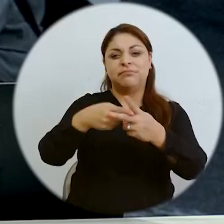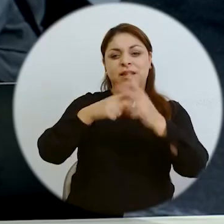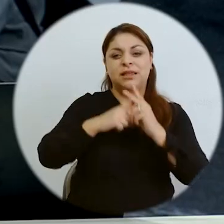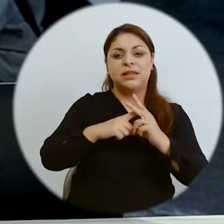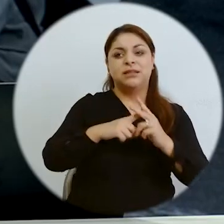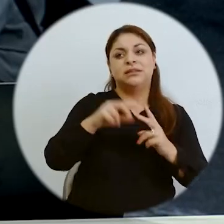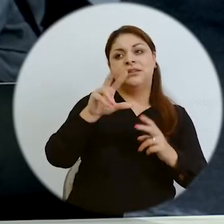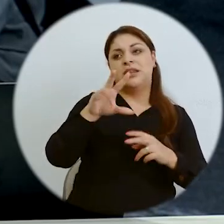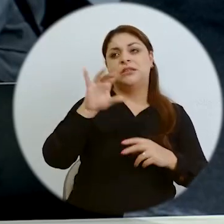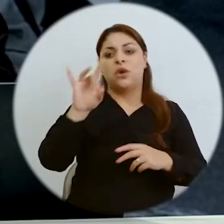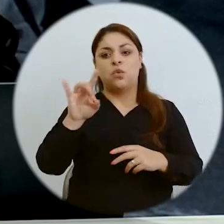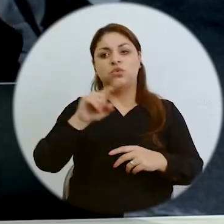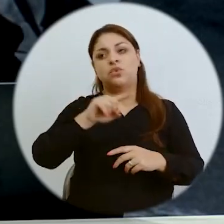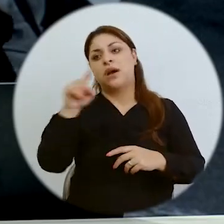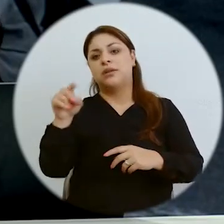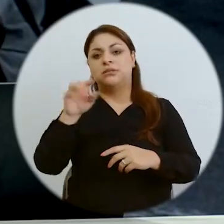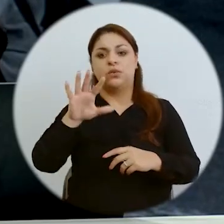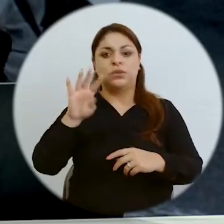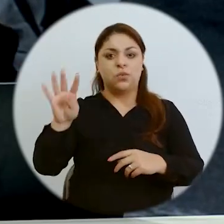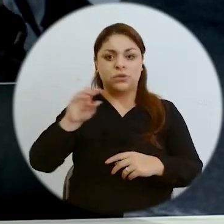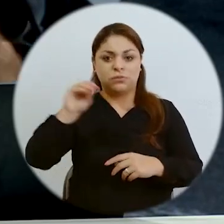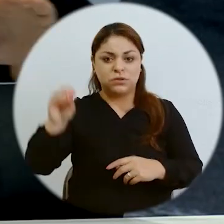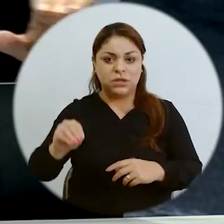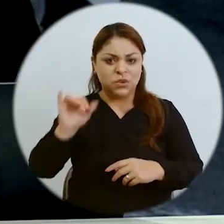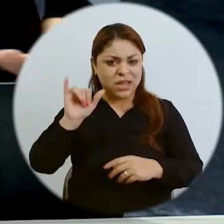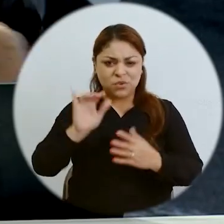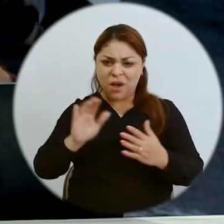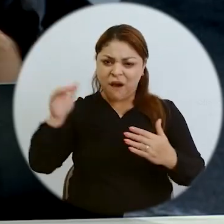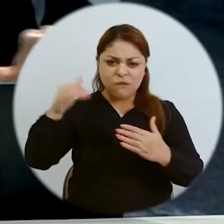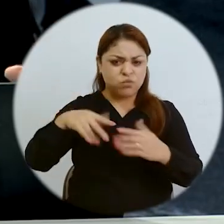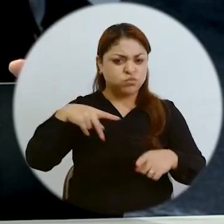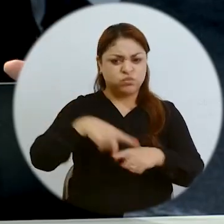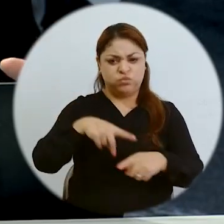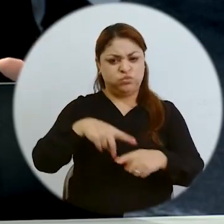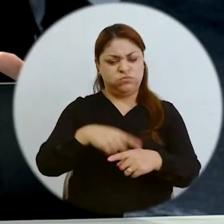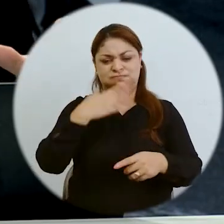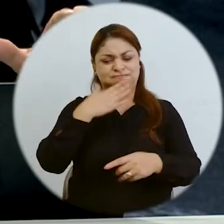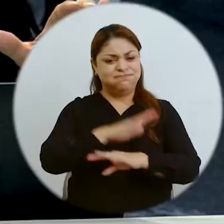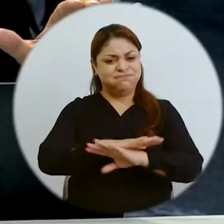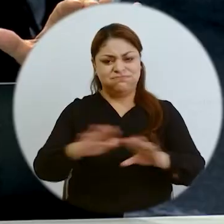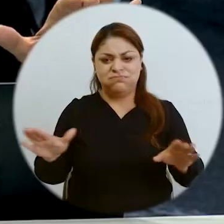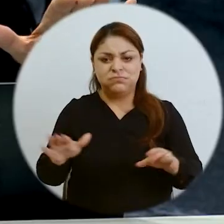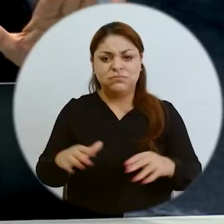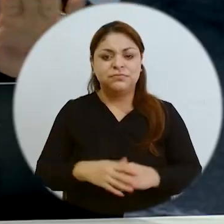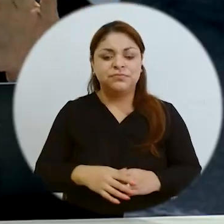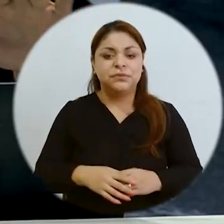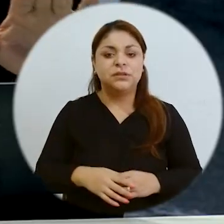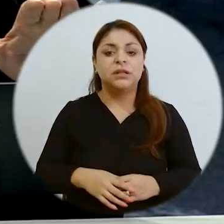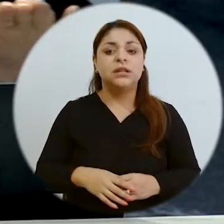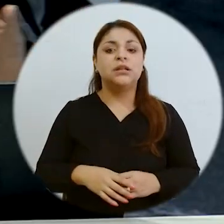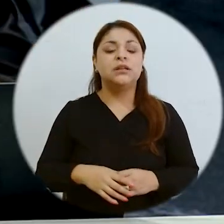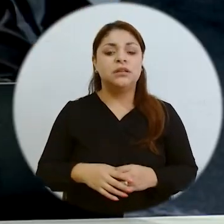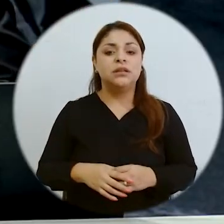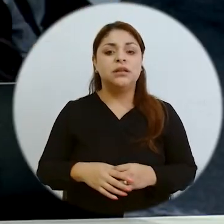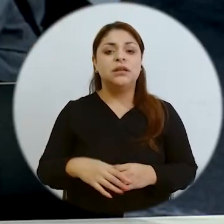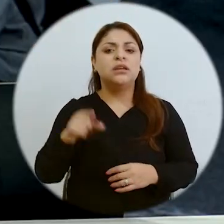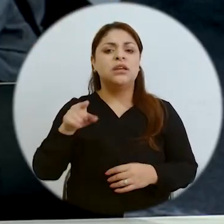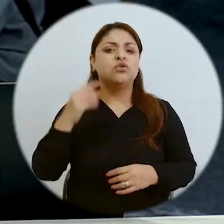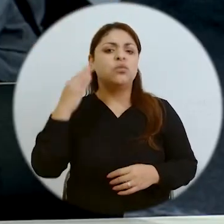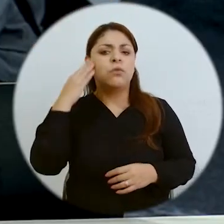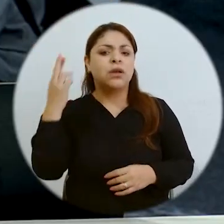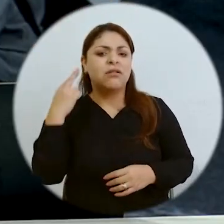los ahorros de los costarricenses. Nos pagan el 4,30% hoy. Pero si